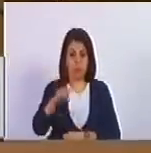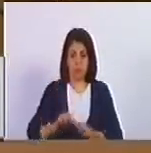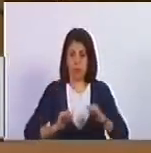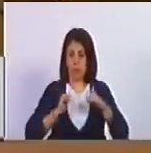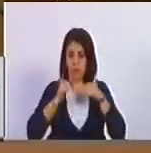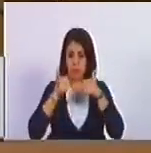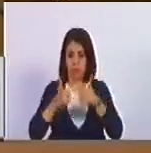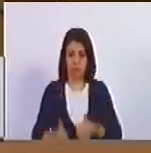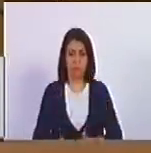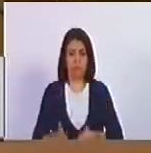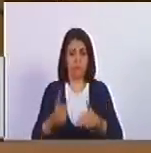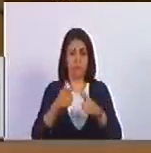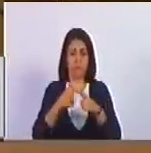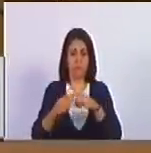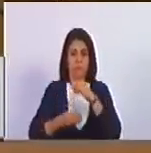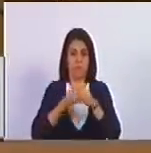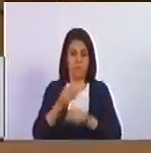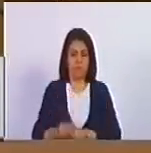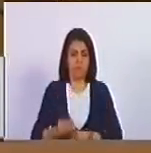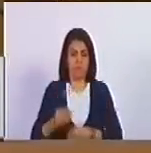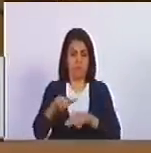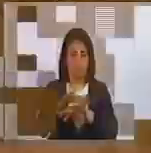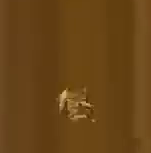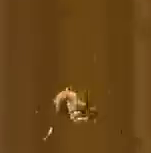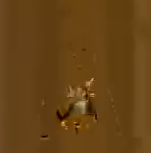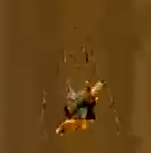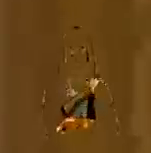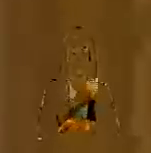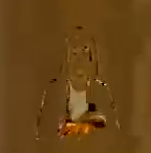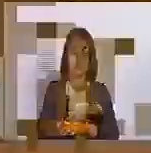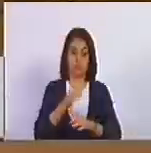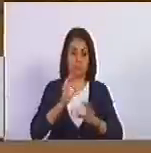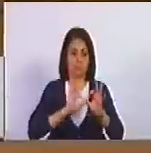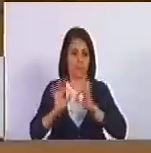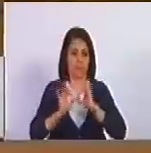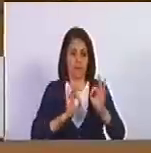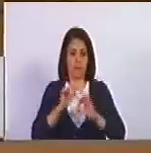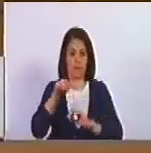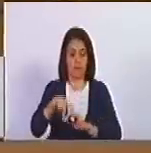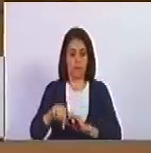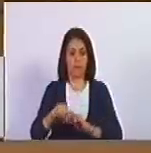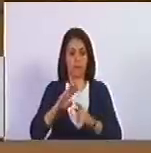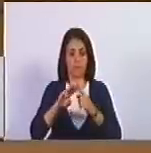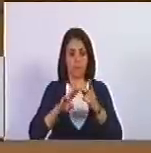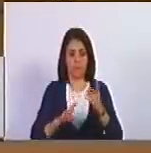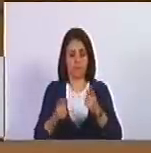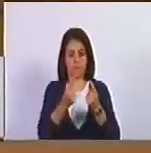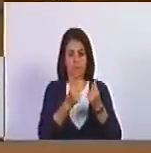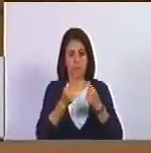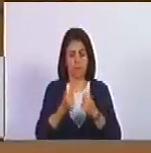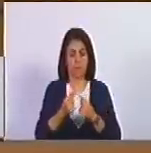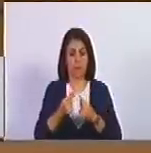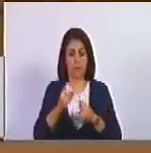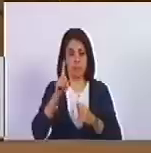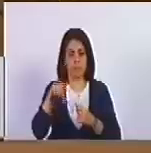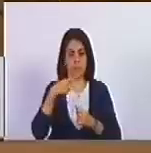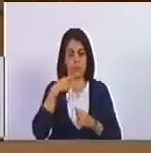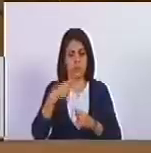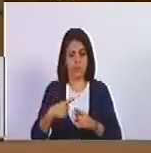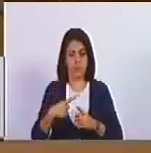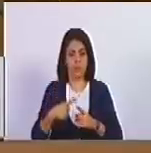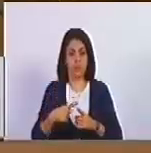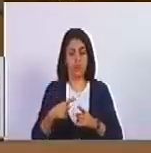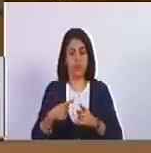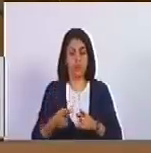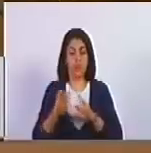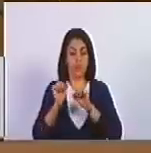entrará en vigencia la atribución del Ministerio del Poder Popular con competencia en materia de economía y finanzas de dictar